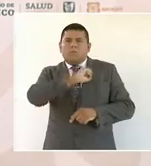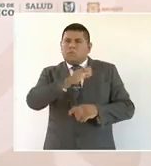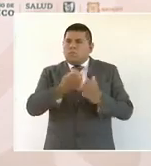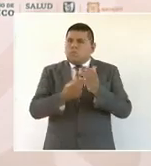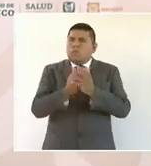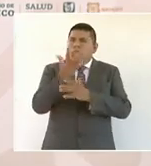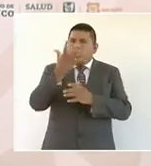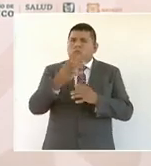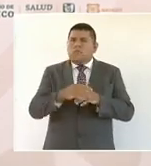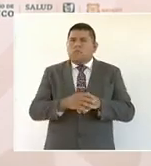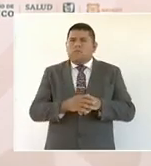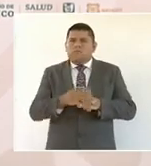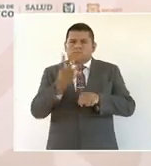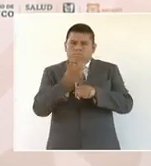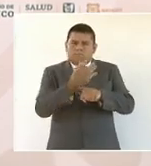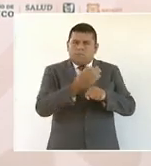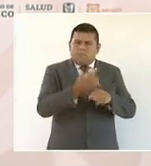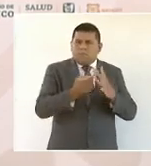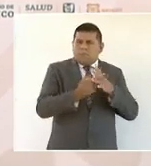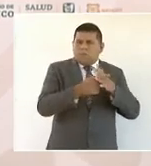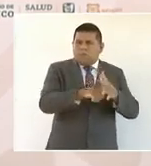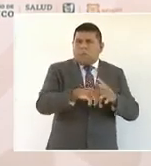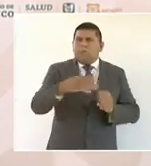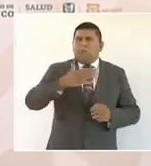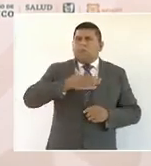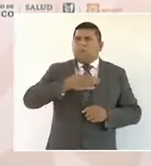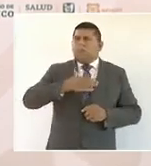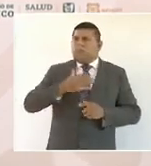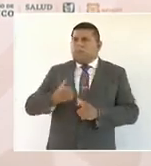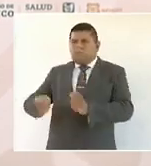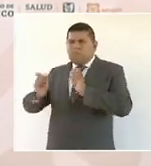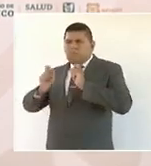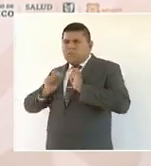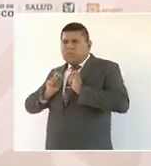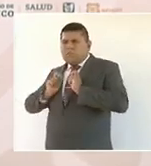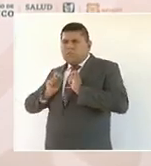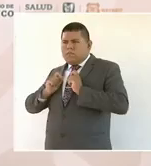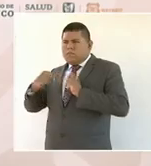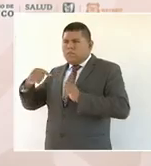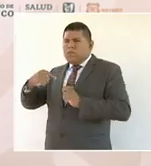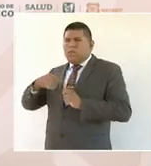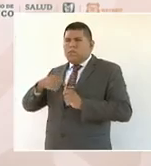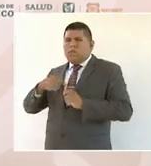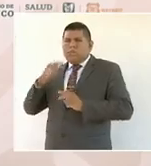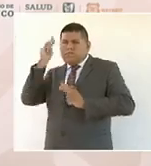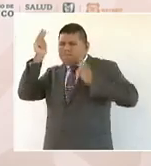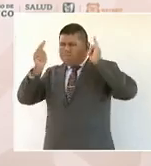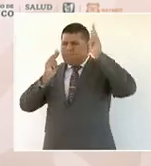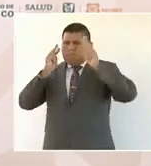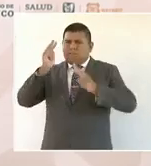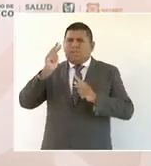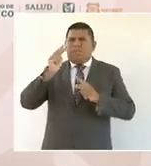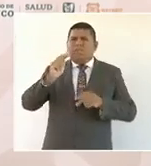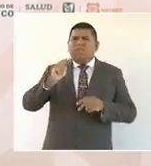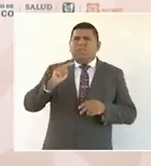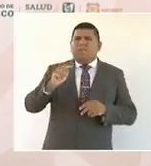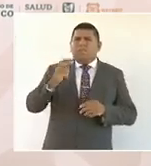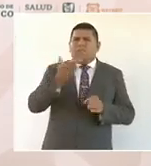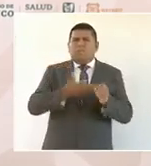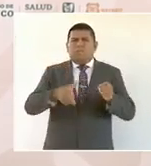Recorrí, inclusive al inicio de mi gobierno, 80 hospitales del IMSS Bienestar.